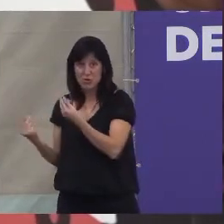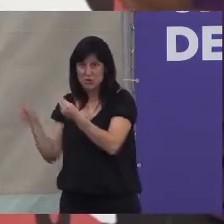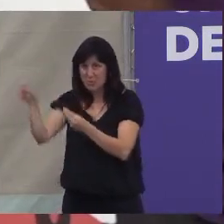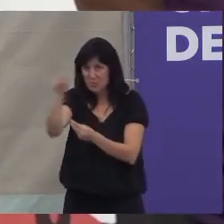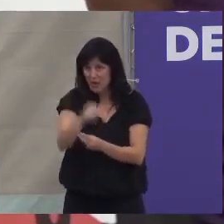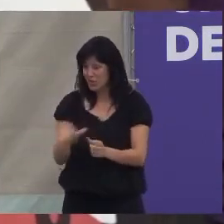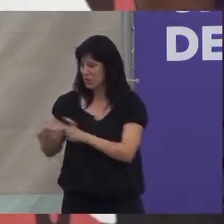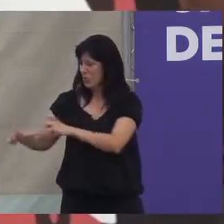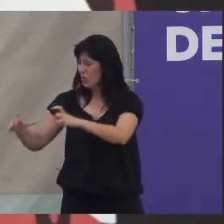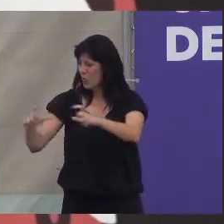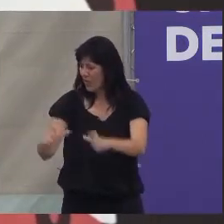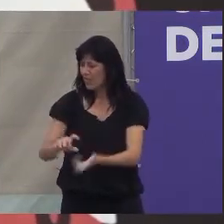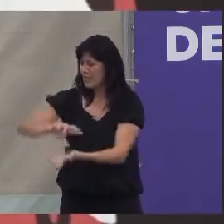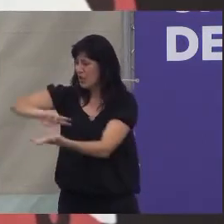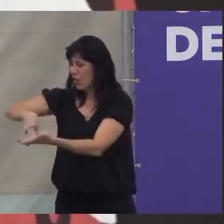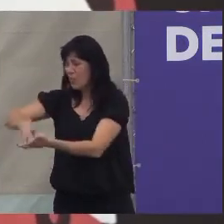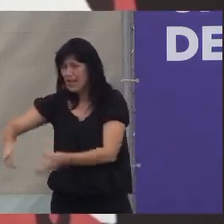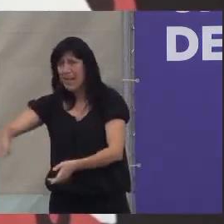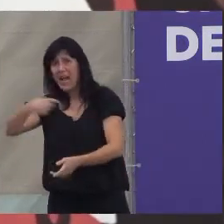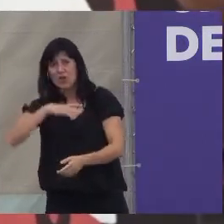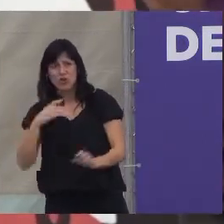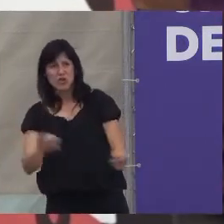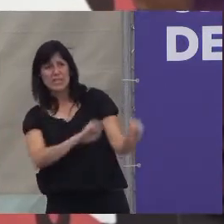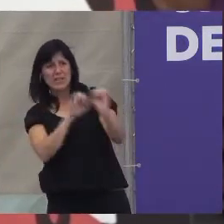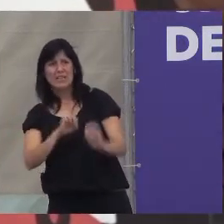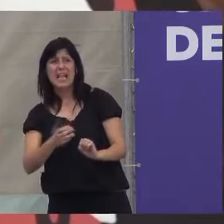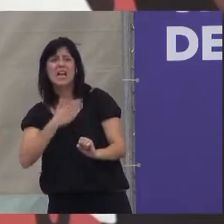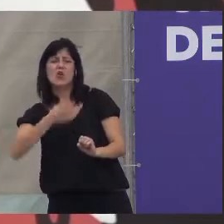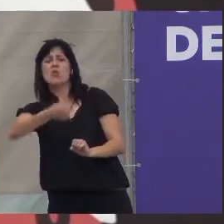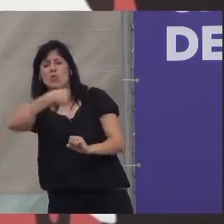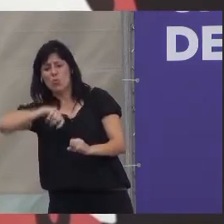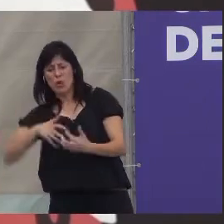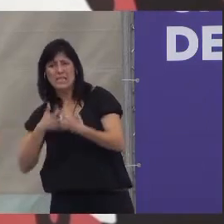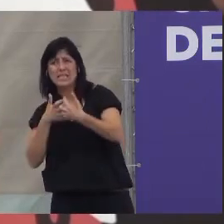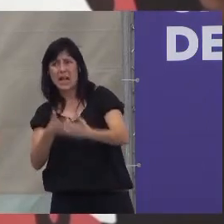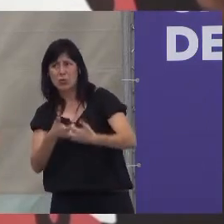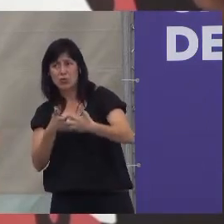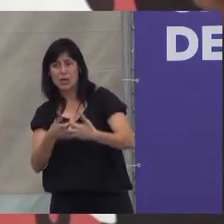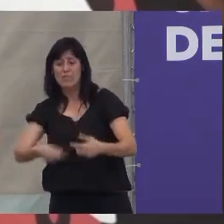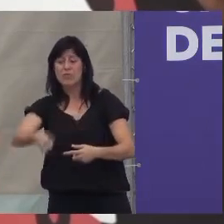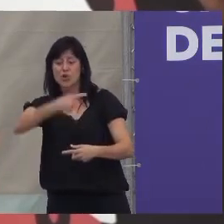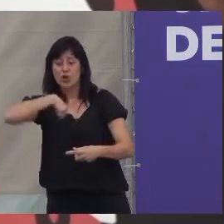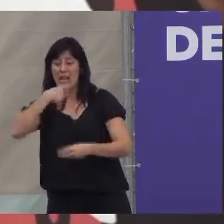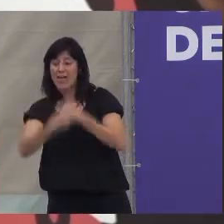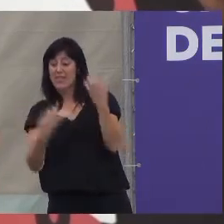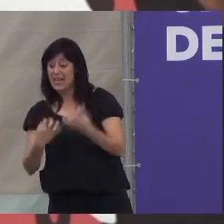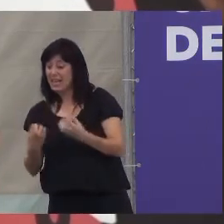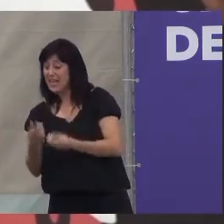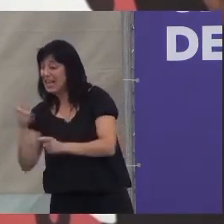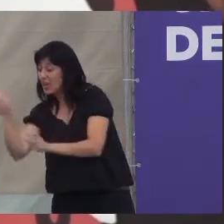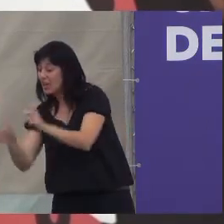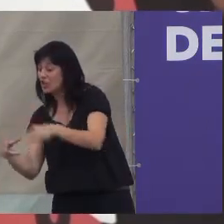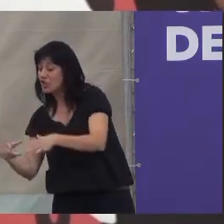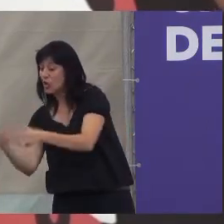y comarcas, quienes defendemos nuestra lucha y hacemos de puente entre las demandas de